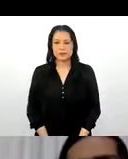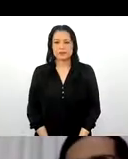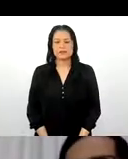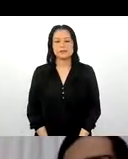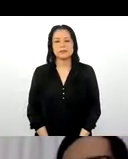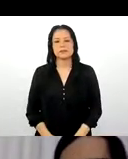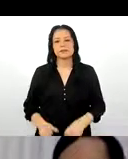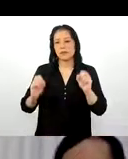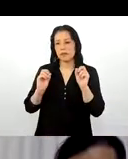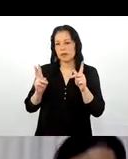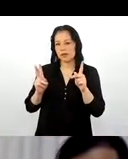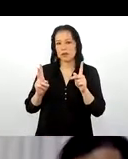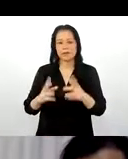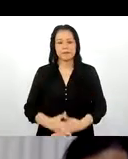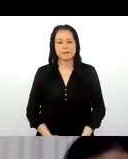Okay.